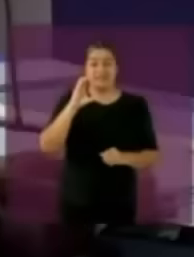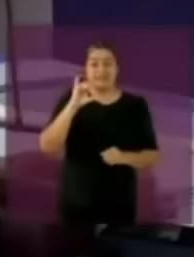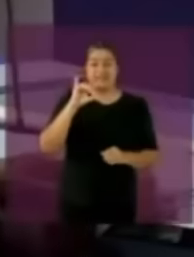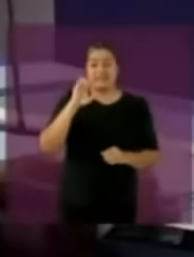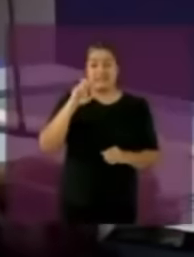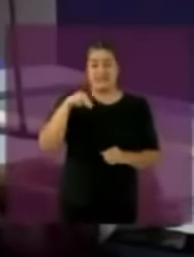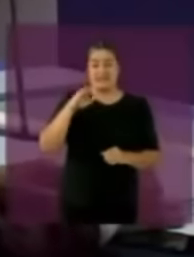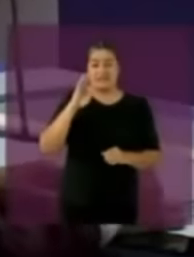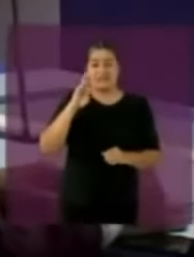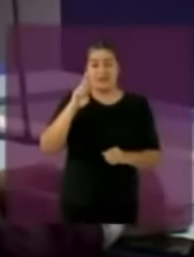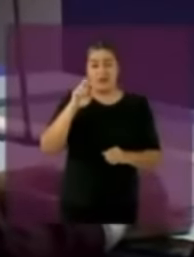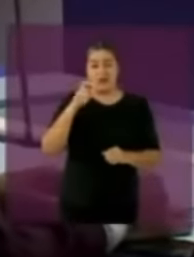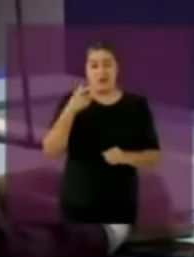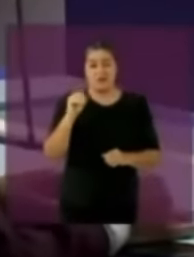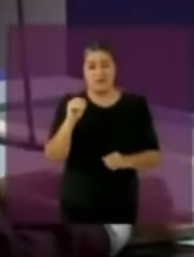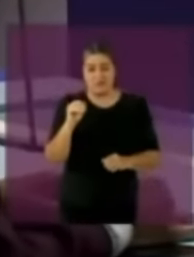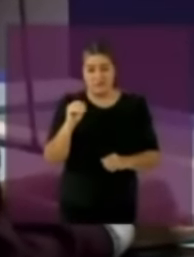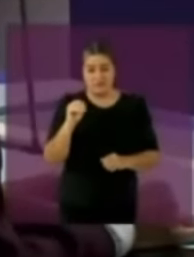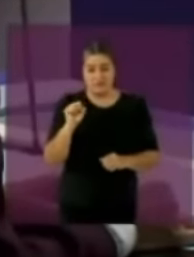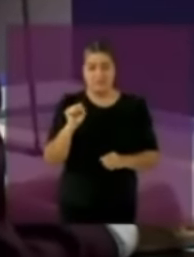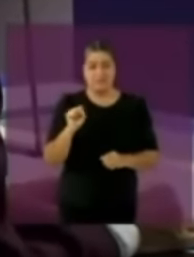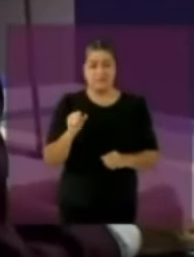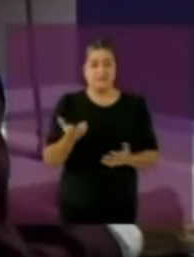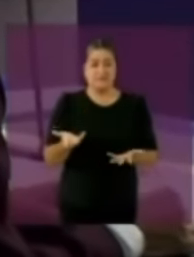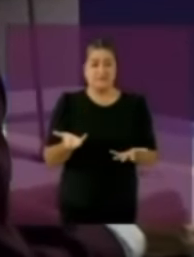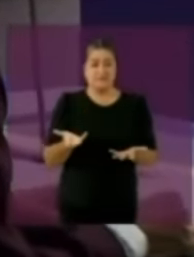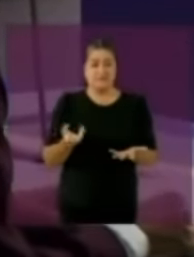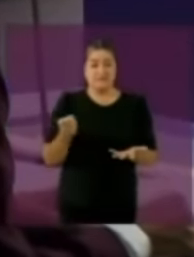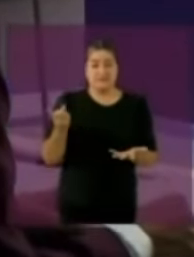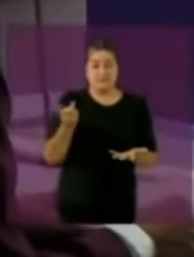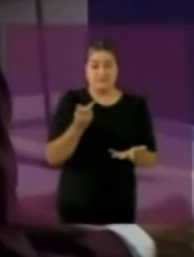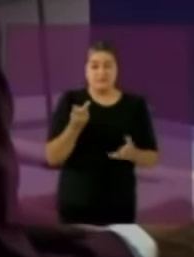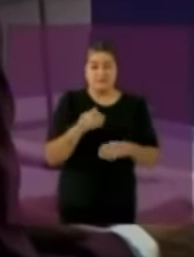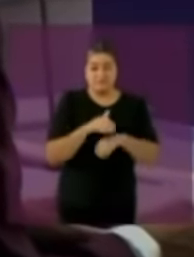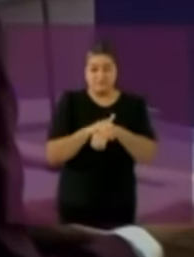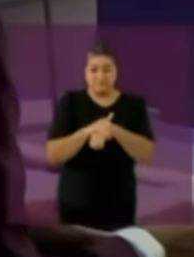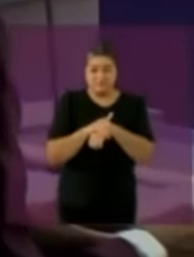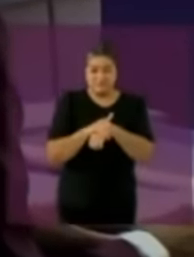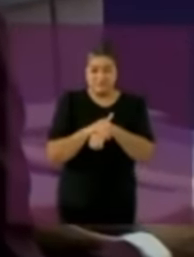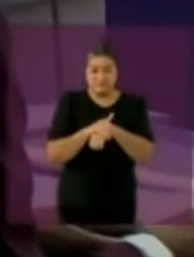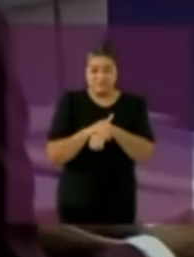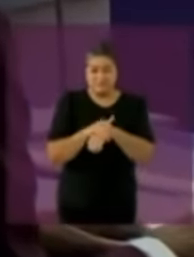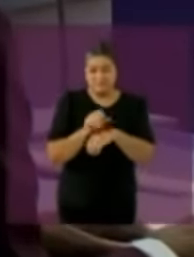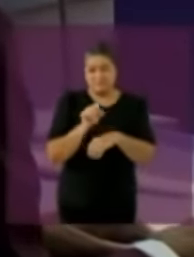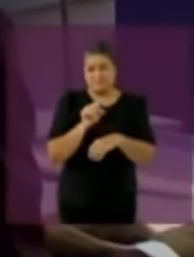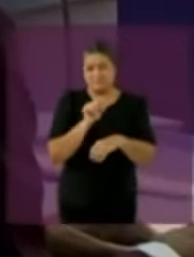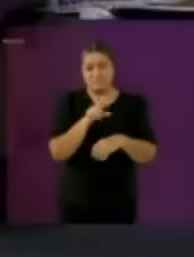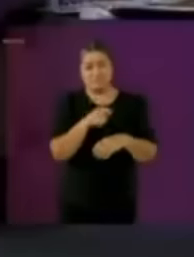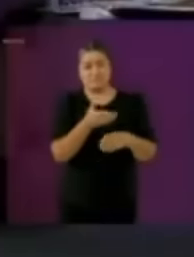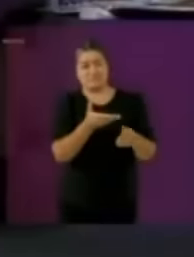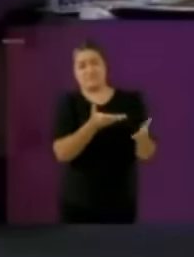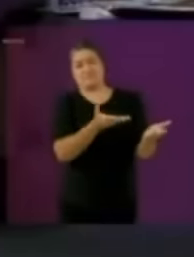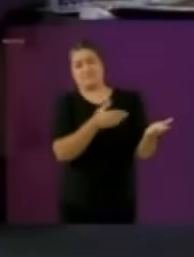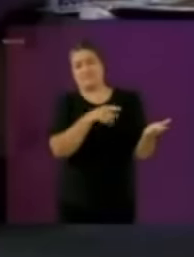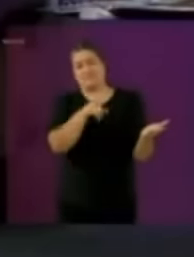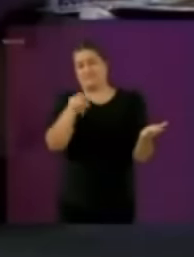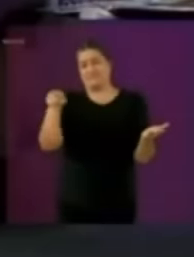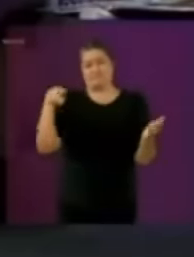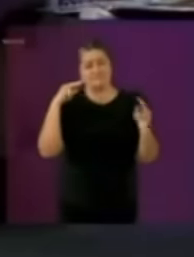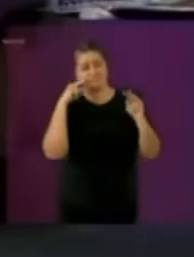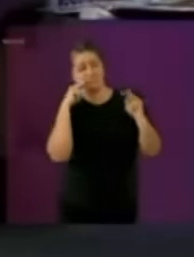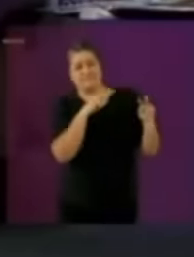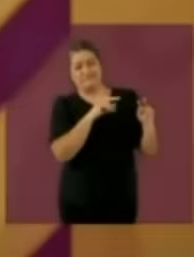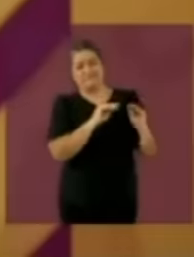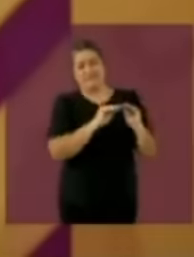ve solamente sus facciones, ya no solamente sus embates, que tenía que hacerlo como